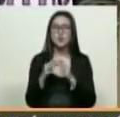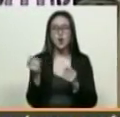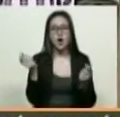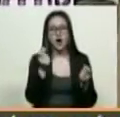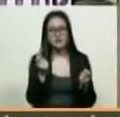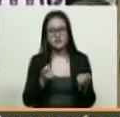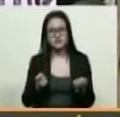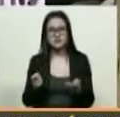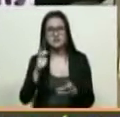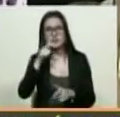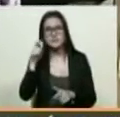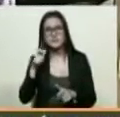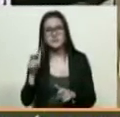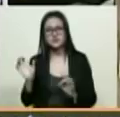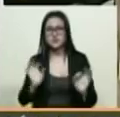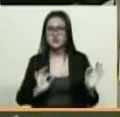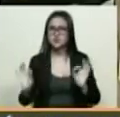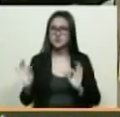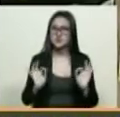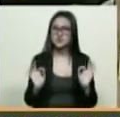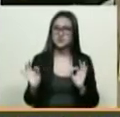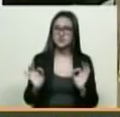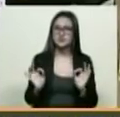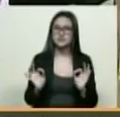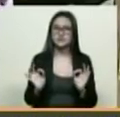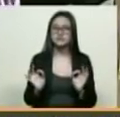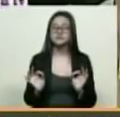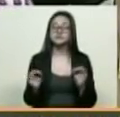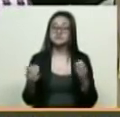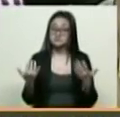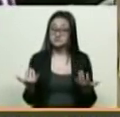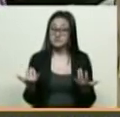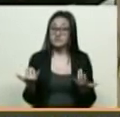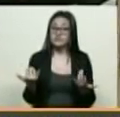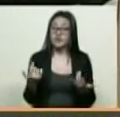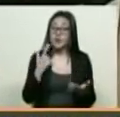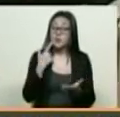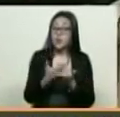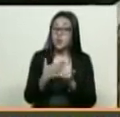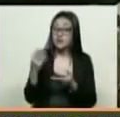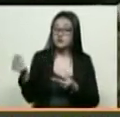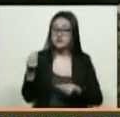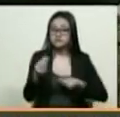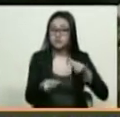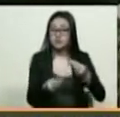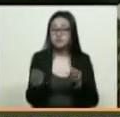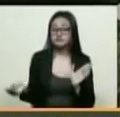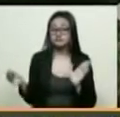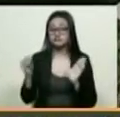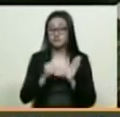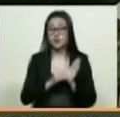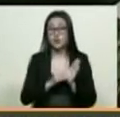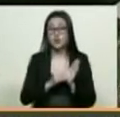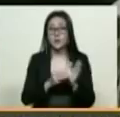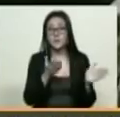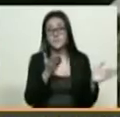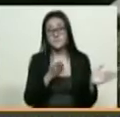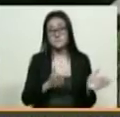y artistas del país, quienes están haciendo sus propuestas para ser incluidas